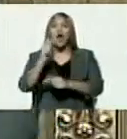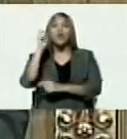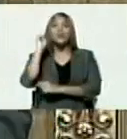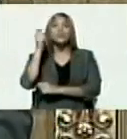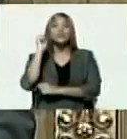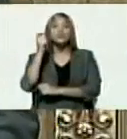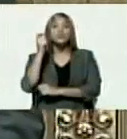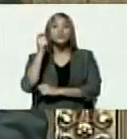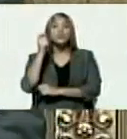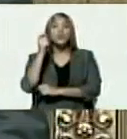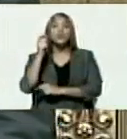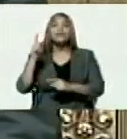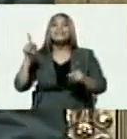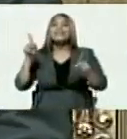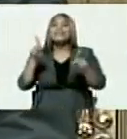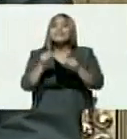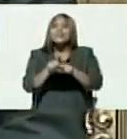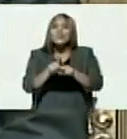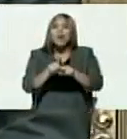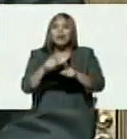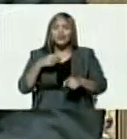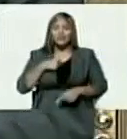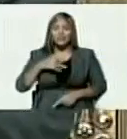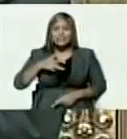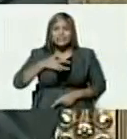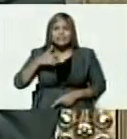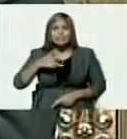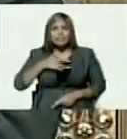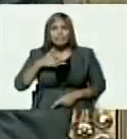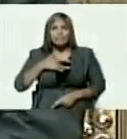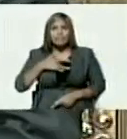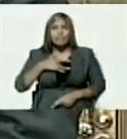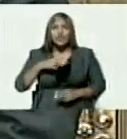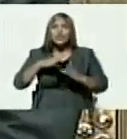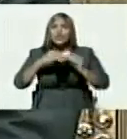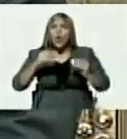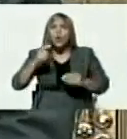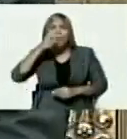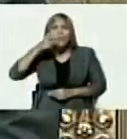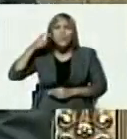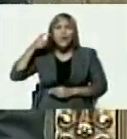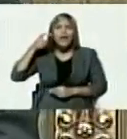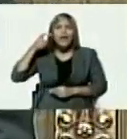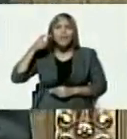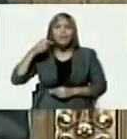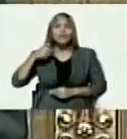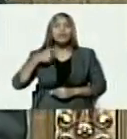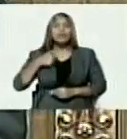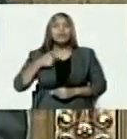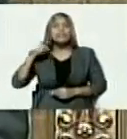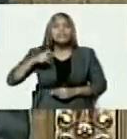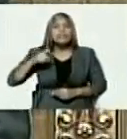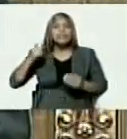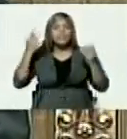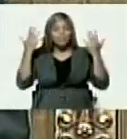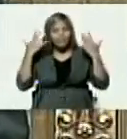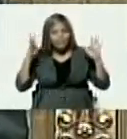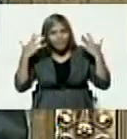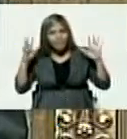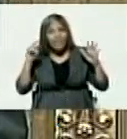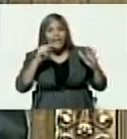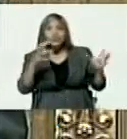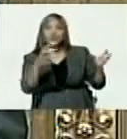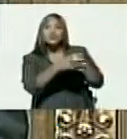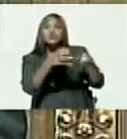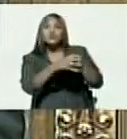como todos ustedes la necesidad de aplaudir a esa comisión que ha hecho un